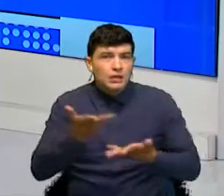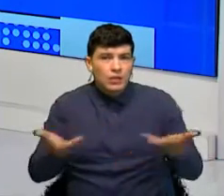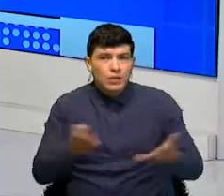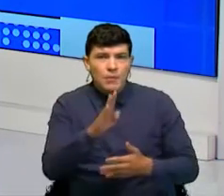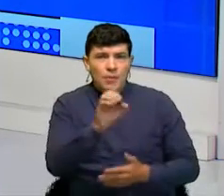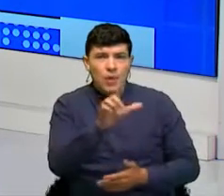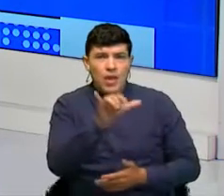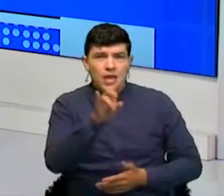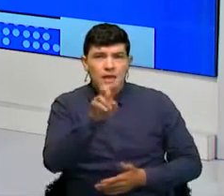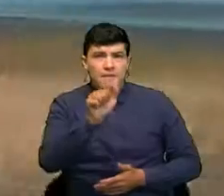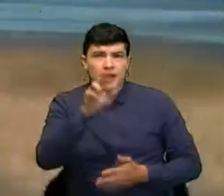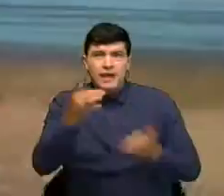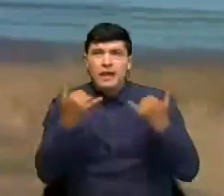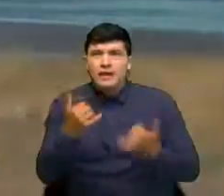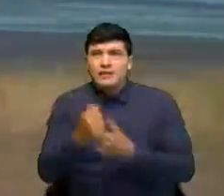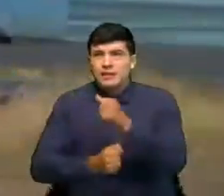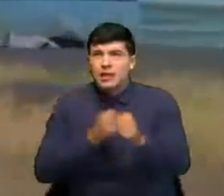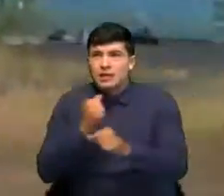Bolívar este año.